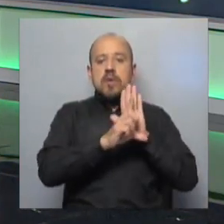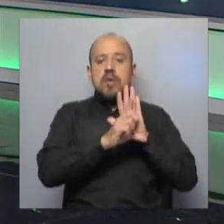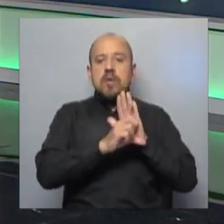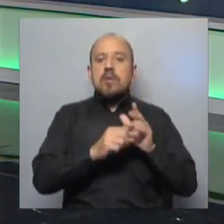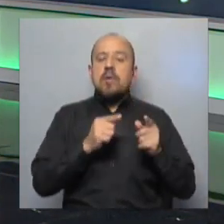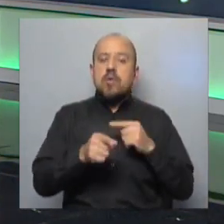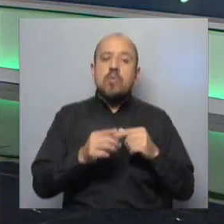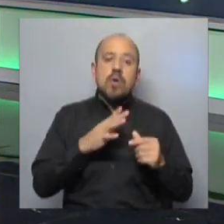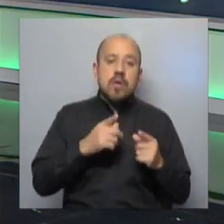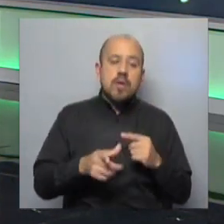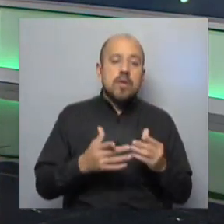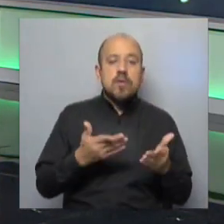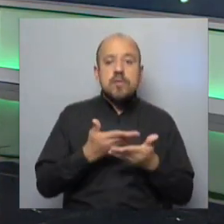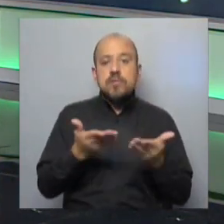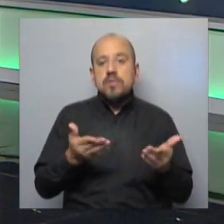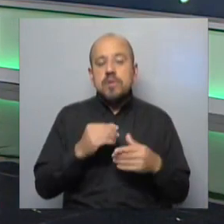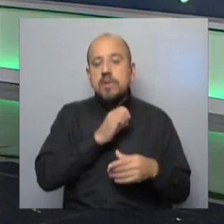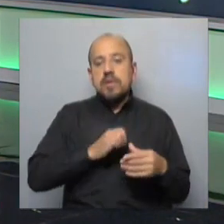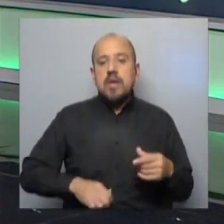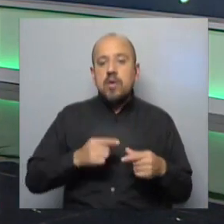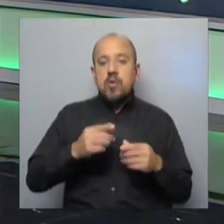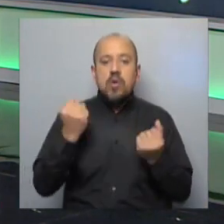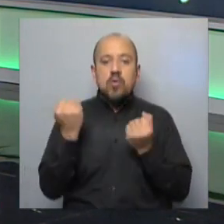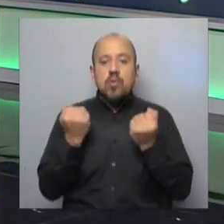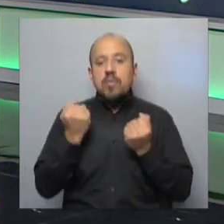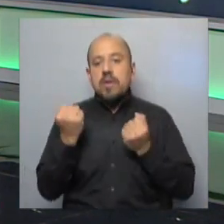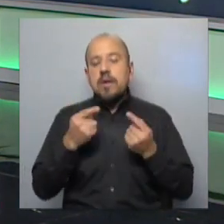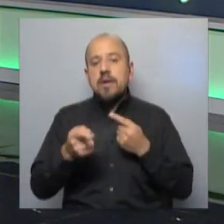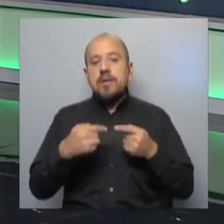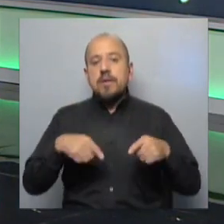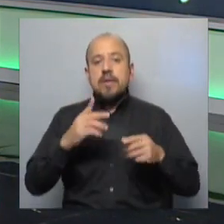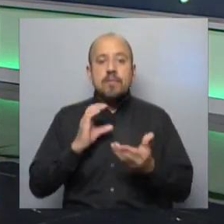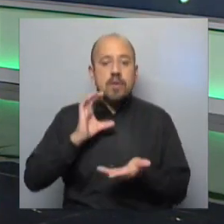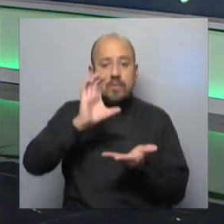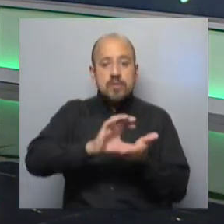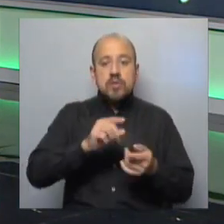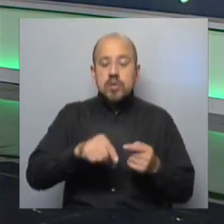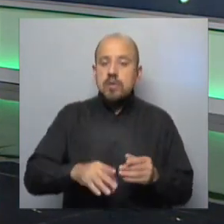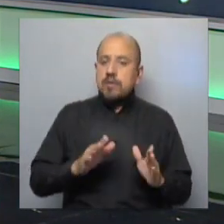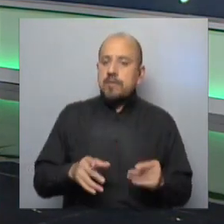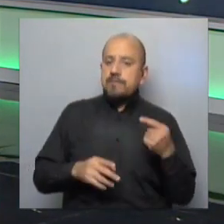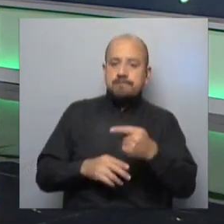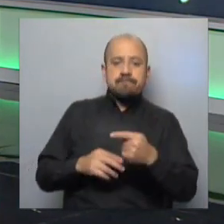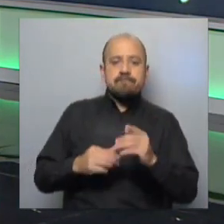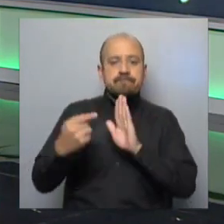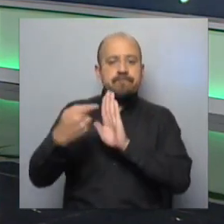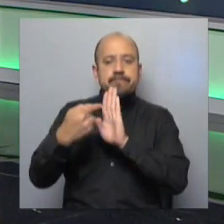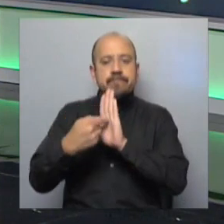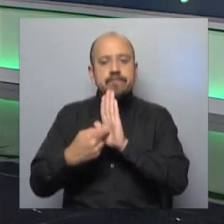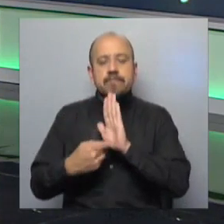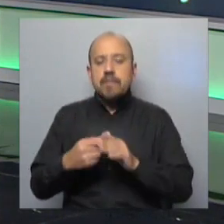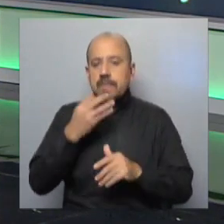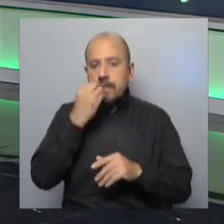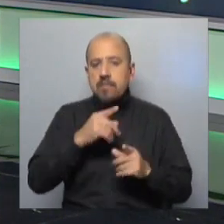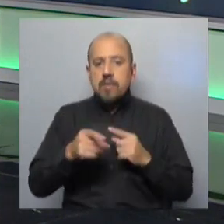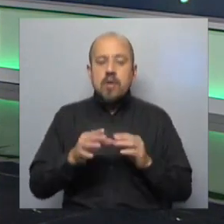decisiones que se han tomado desde el estado en términos económicos en términos de inversión que van en contra de los principios de mejora